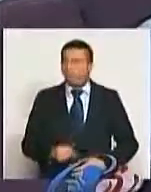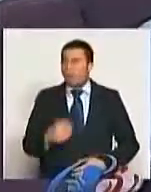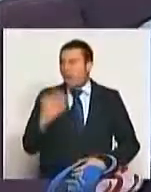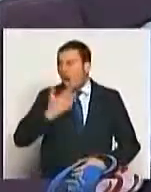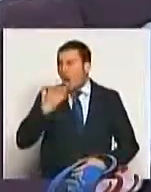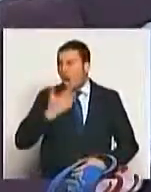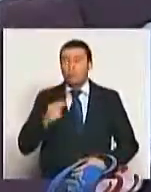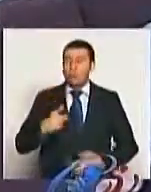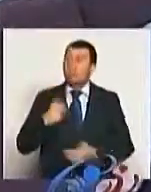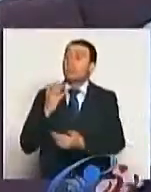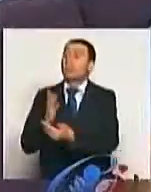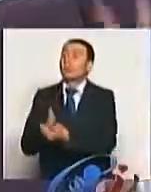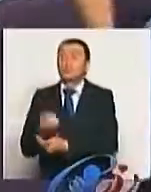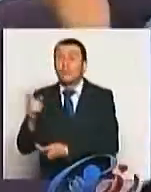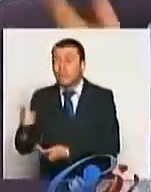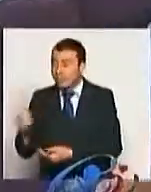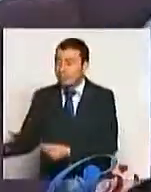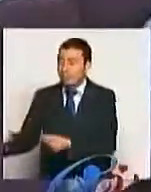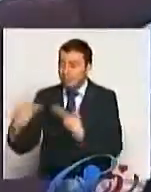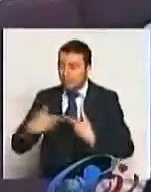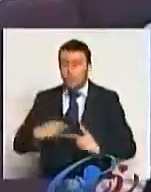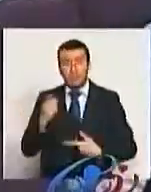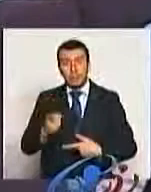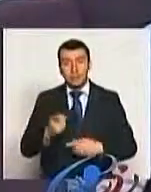este antibiótico.